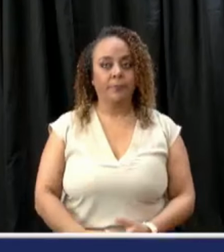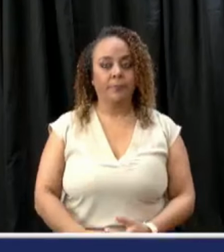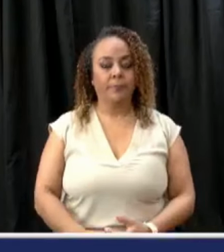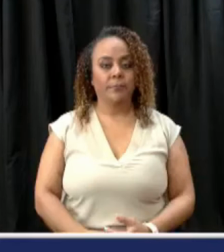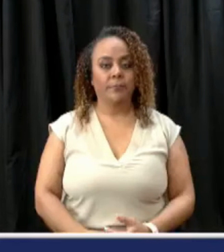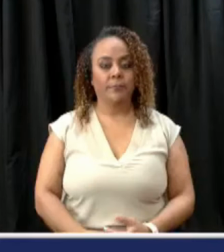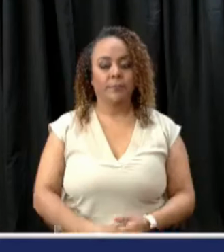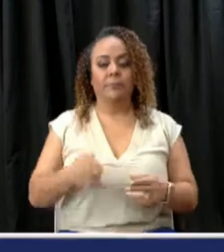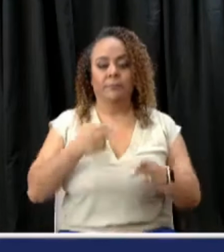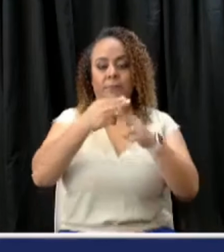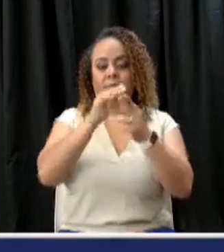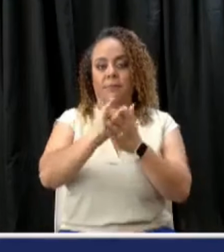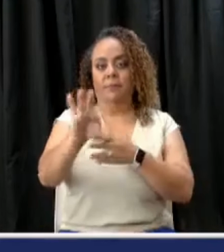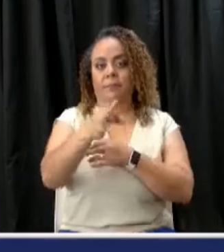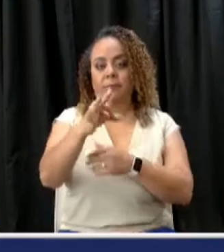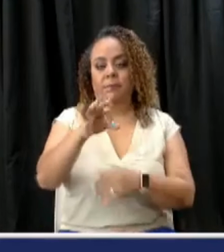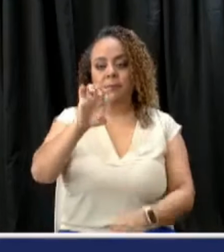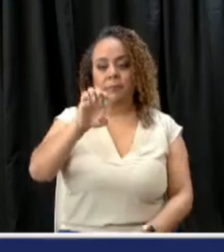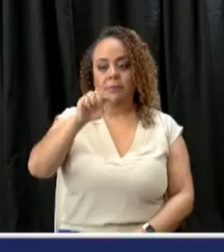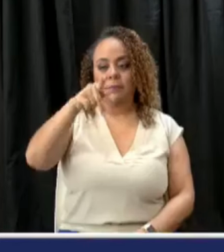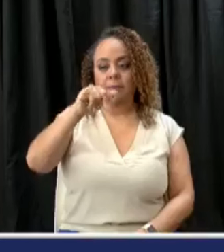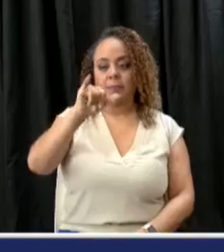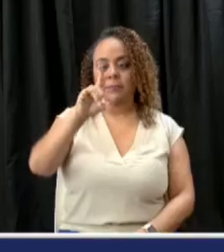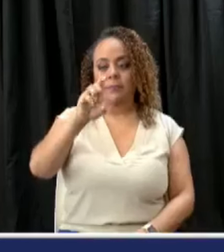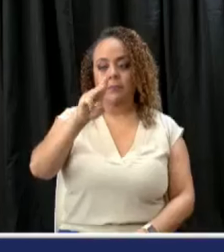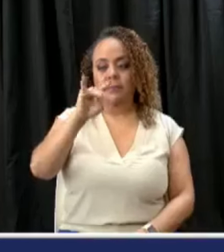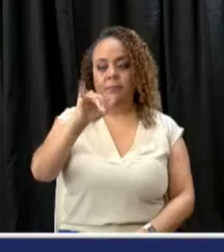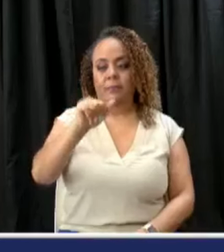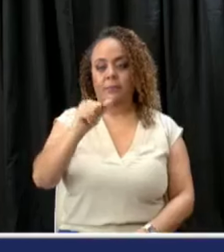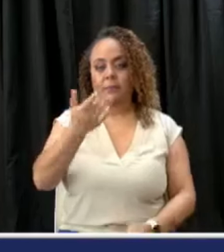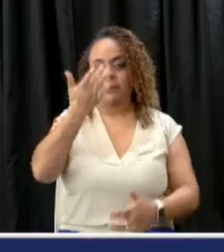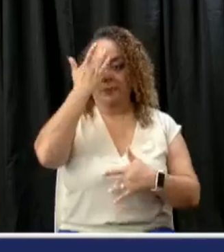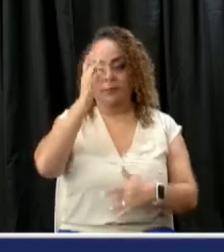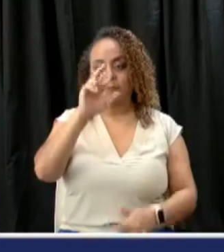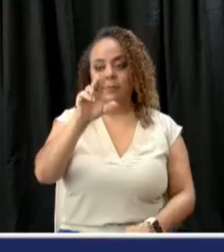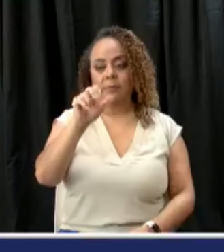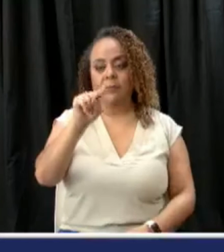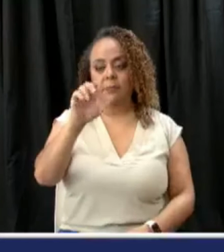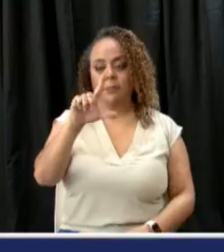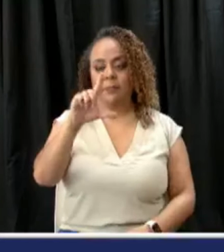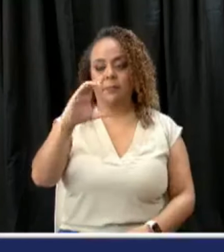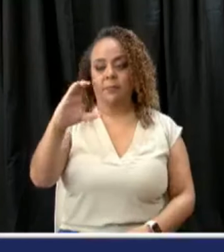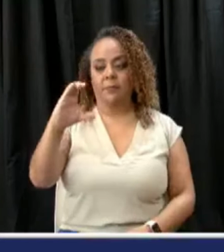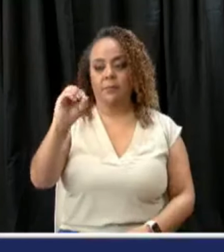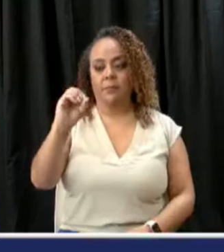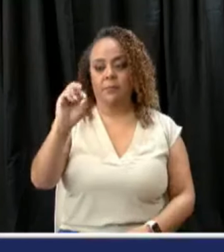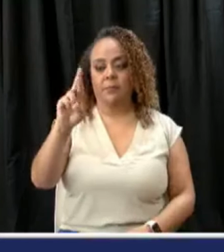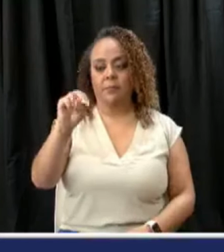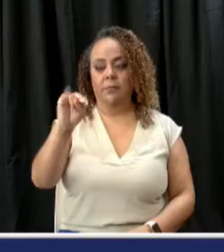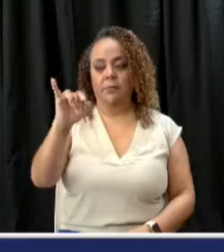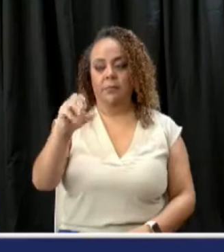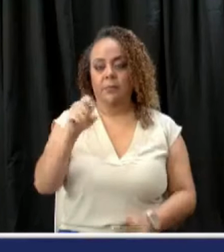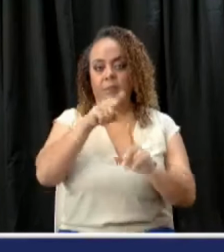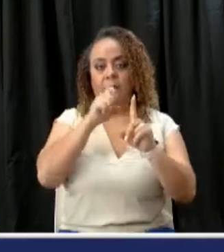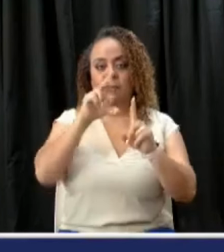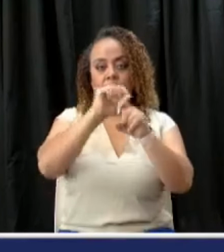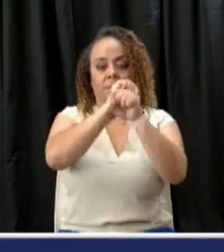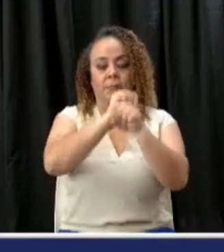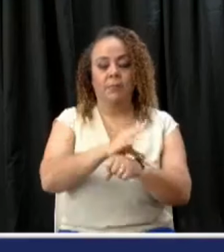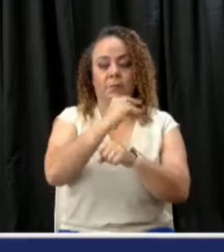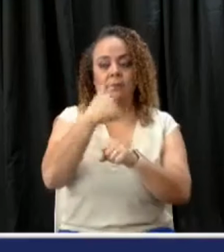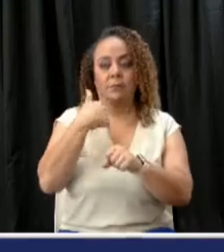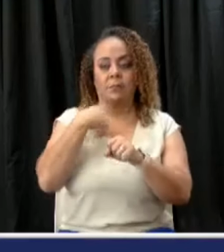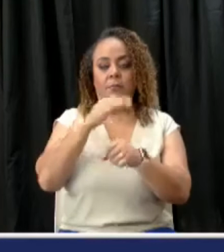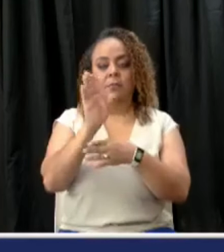llamarlo de esta forma: epidemia de enfermedad renal crónica de origen no tradicional. Y tenemos ahí la